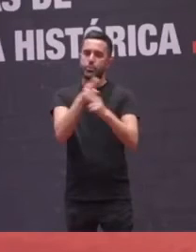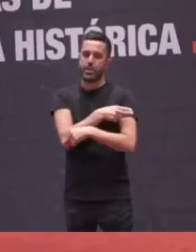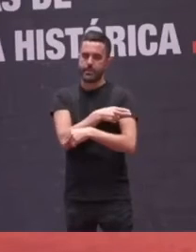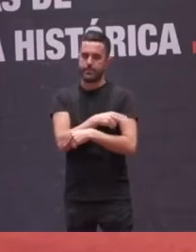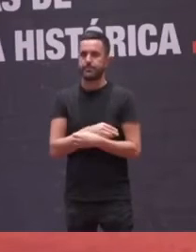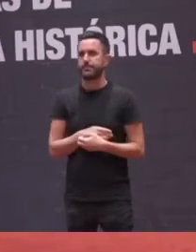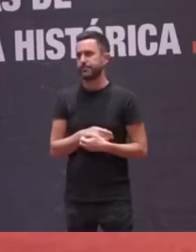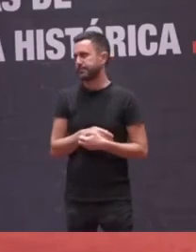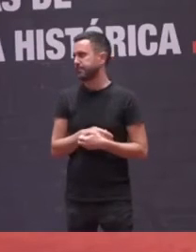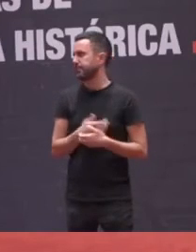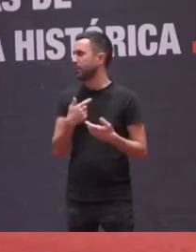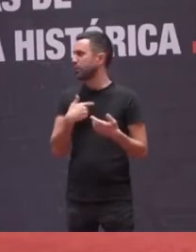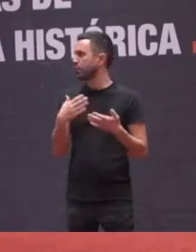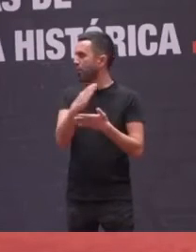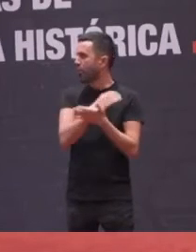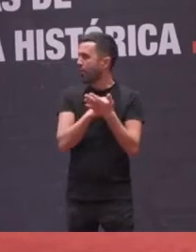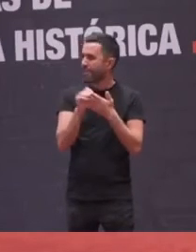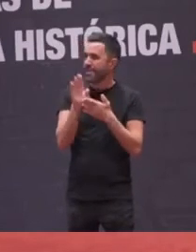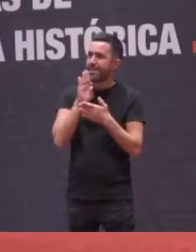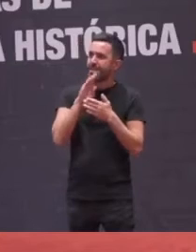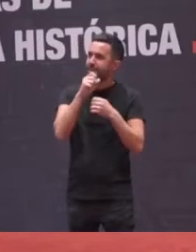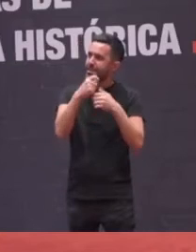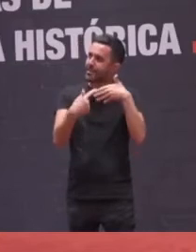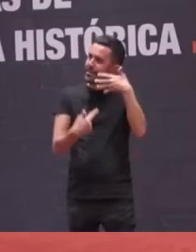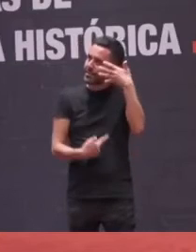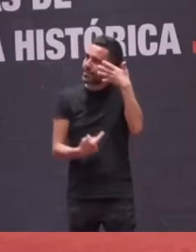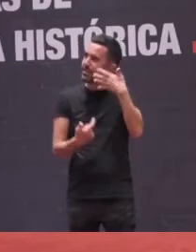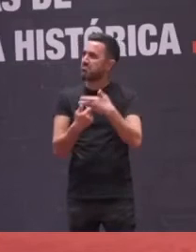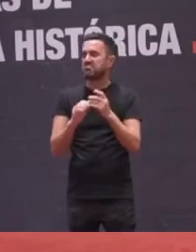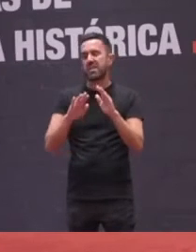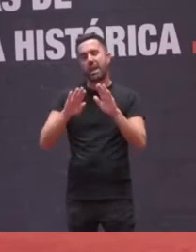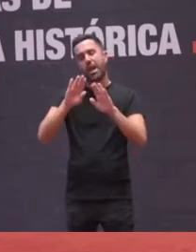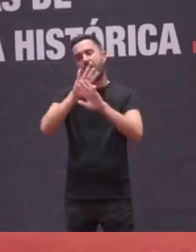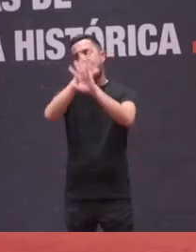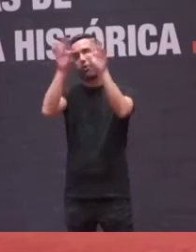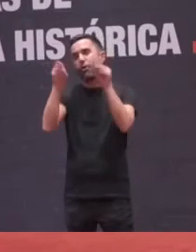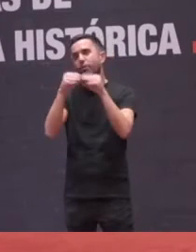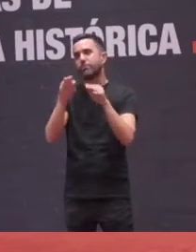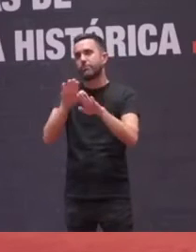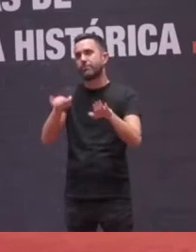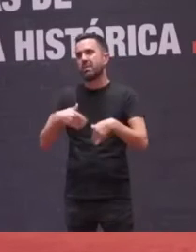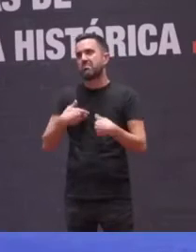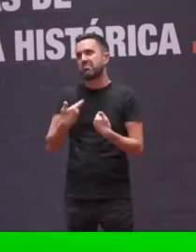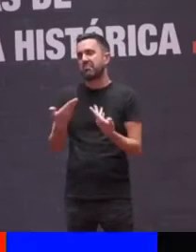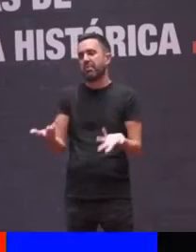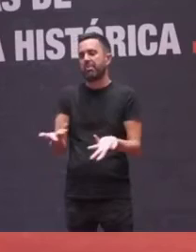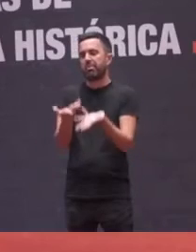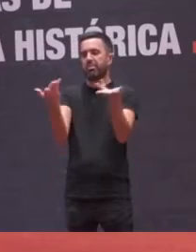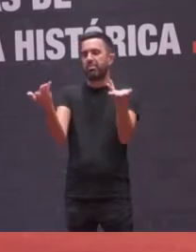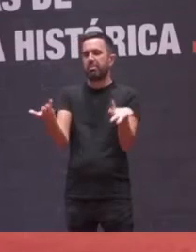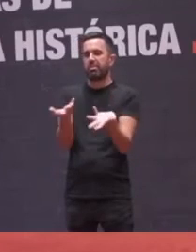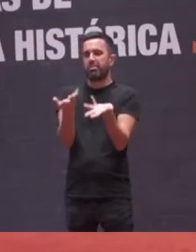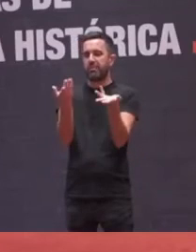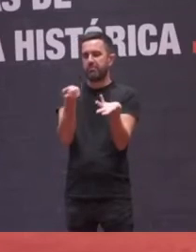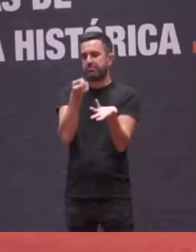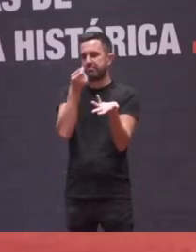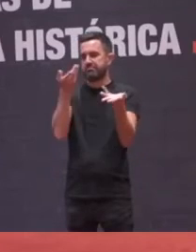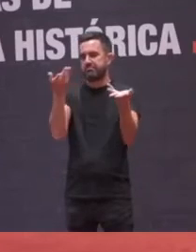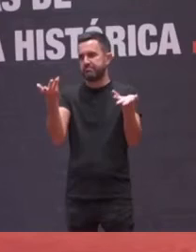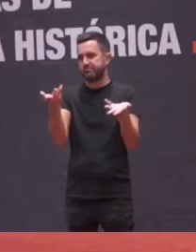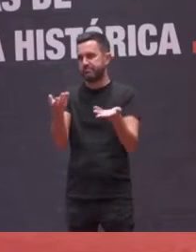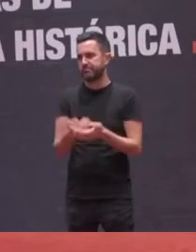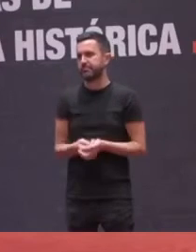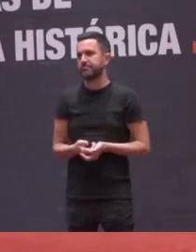que se producen, para a conclusión final, son prácticamente irrelevantes, polo que direi. Unha vez que se fai a venda, se